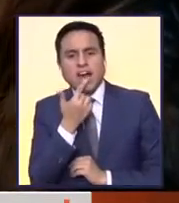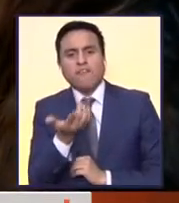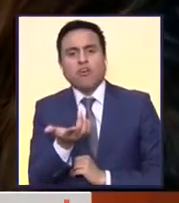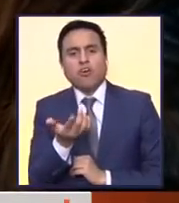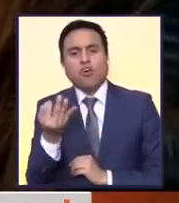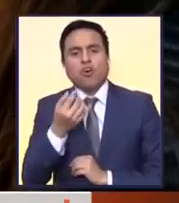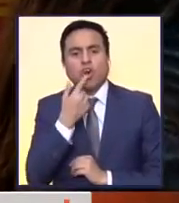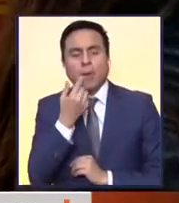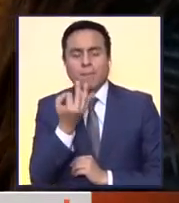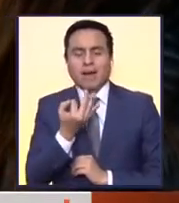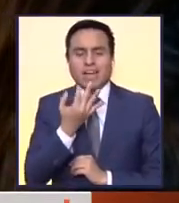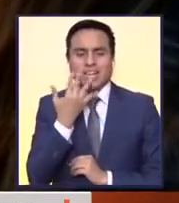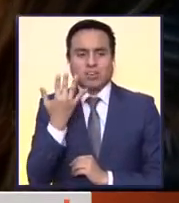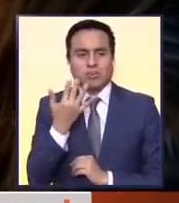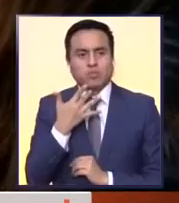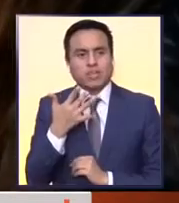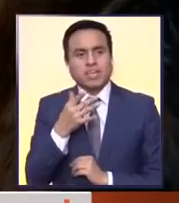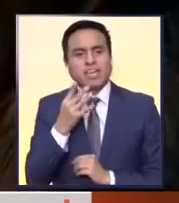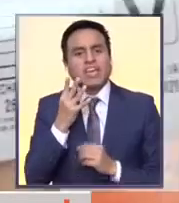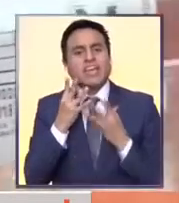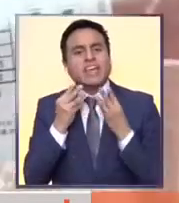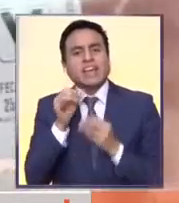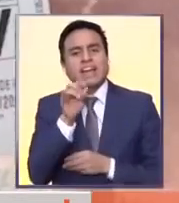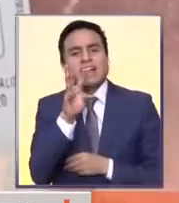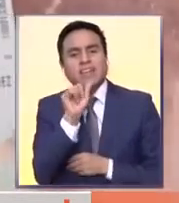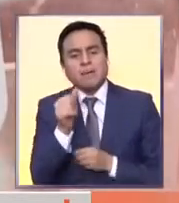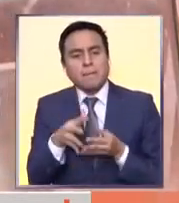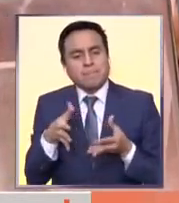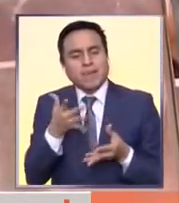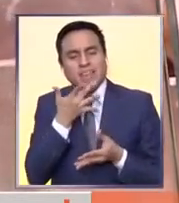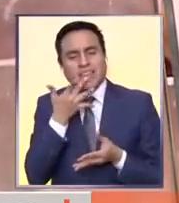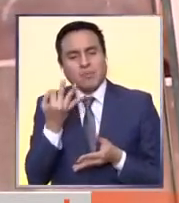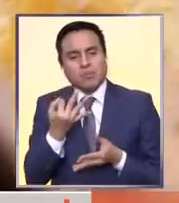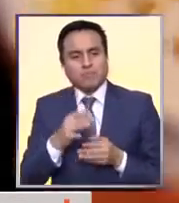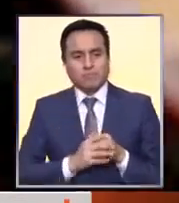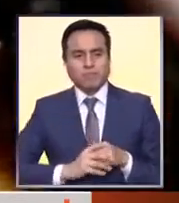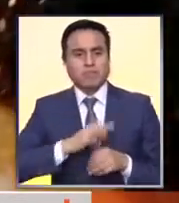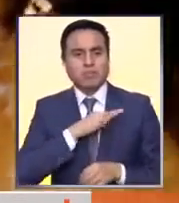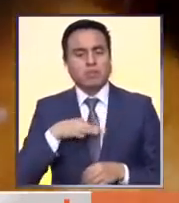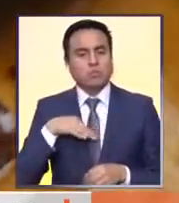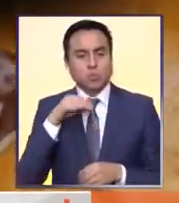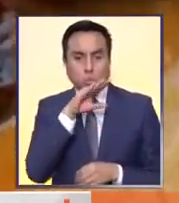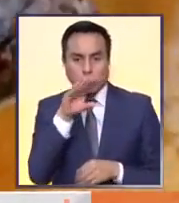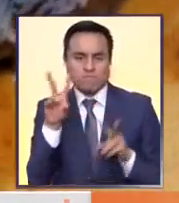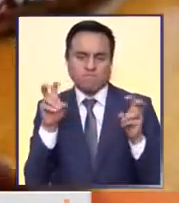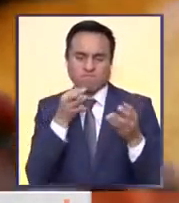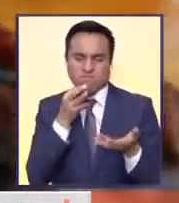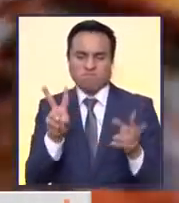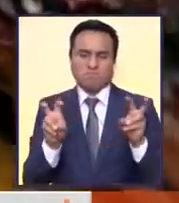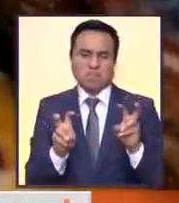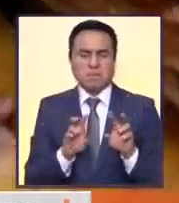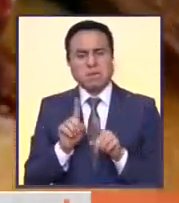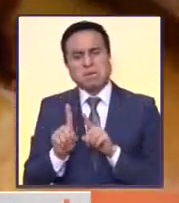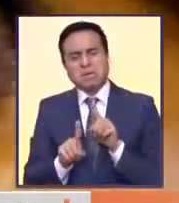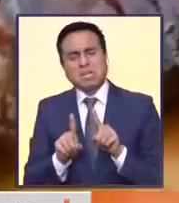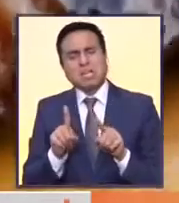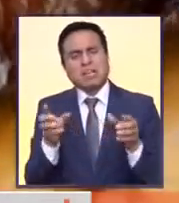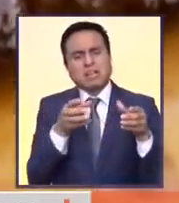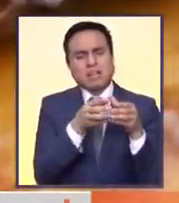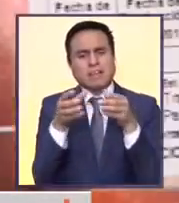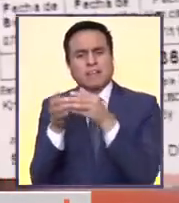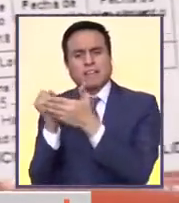el sabor más rico, porque la grasita le da el sabor. Desde el Ministerio de Agricultura se abren a discutir una mejor clasificación de la carne